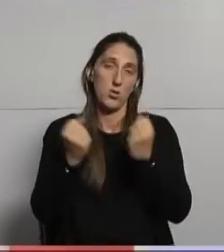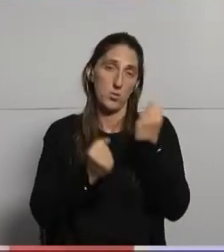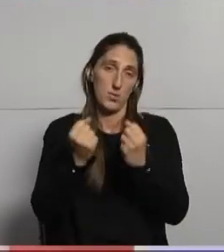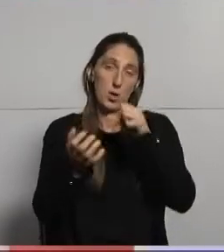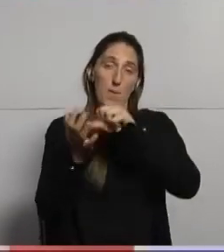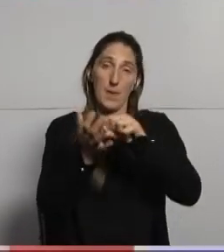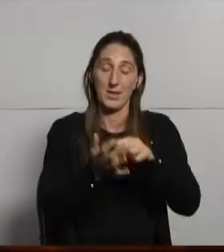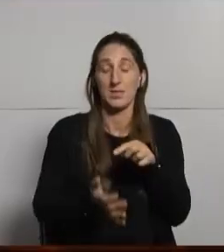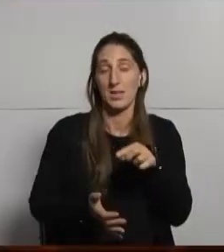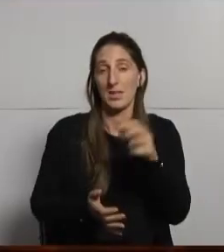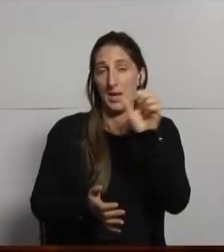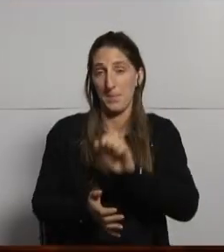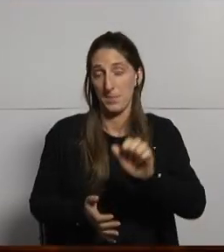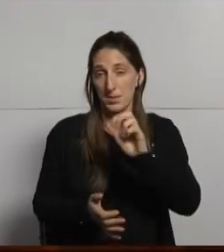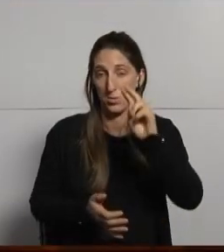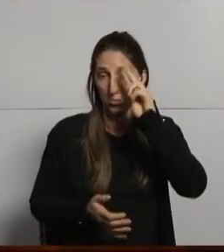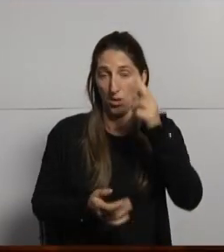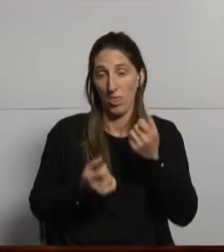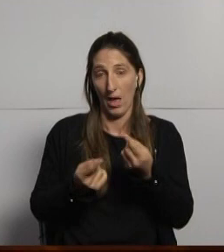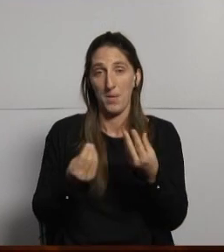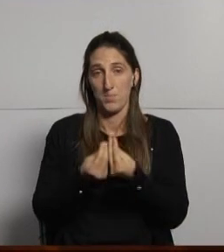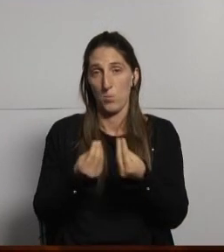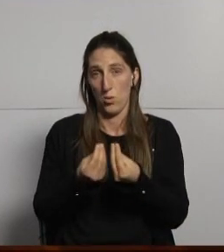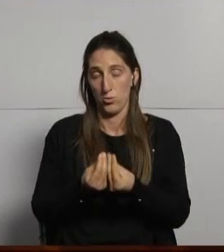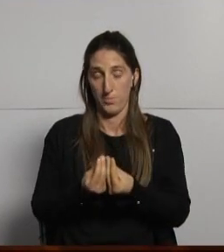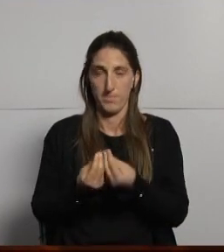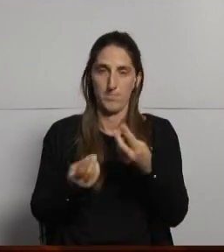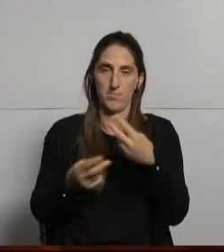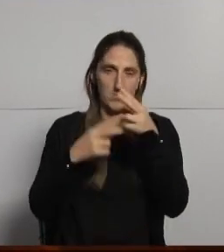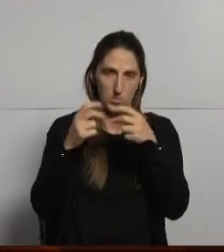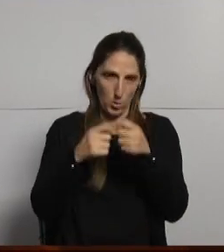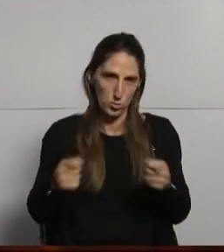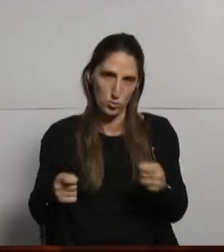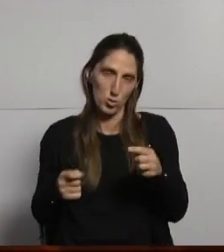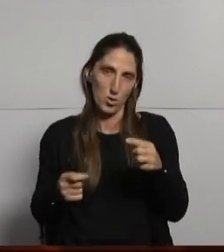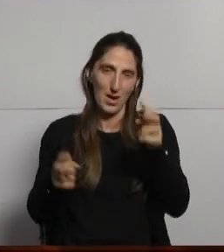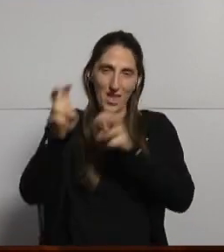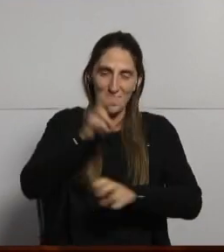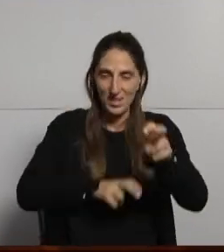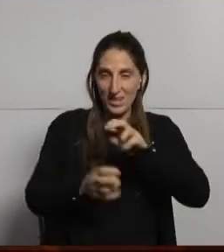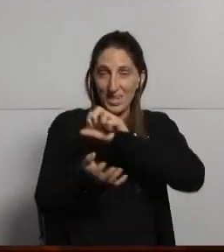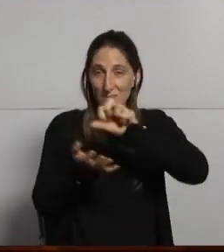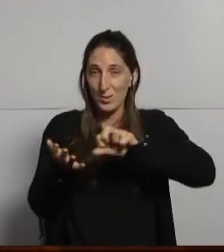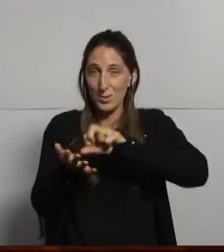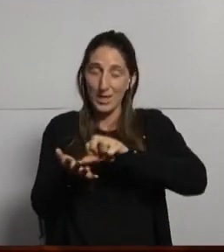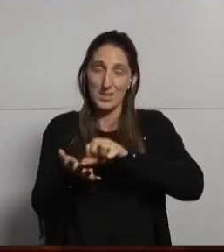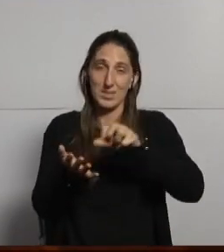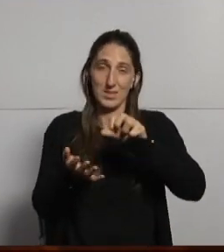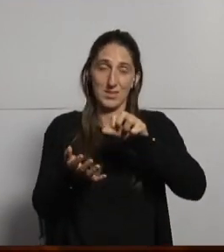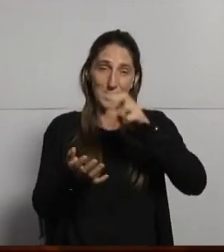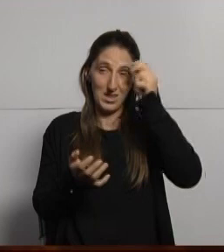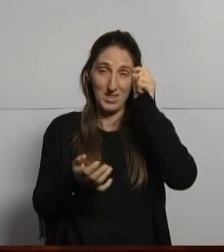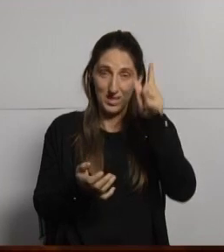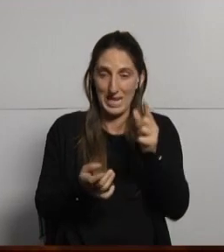las empresas uruguayas tienen mucho para dar, tienen mucho para hacer. En conclusión, las estrategias de ciudades inteligentes son una